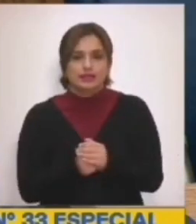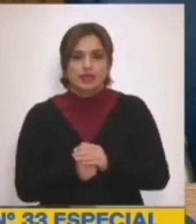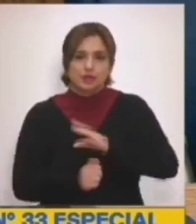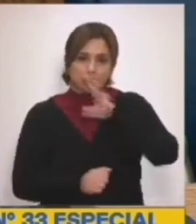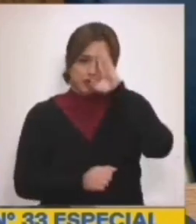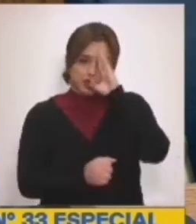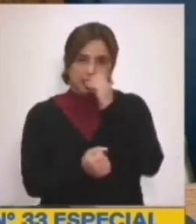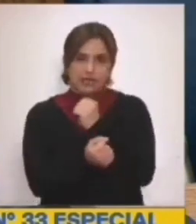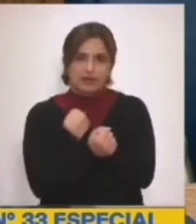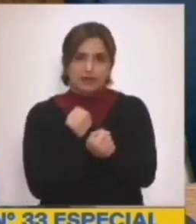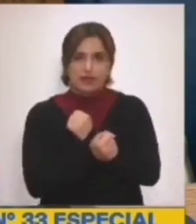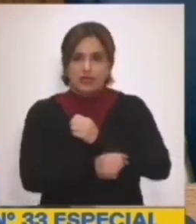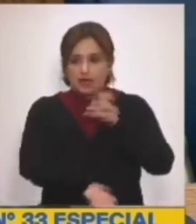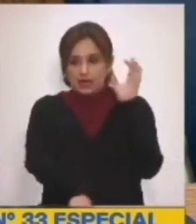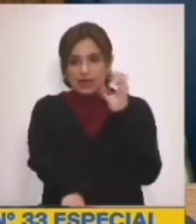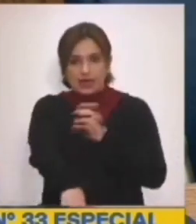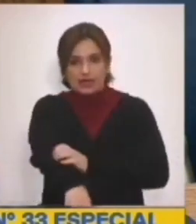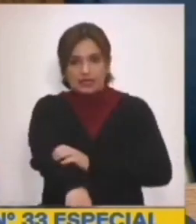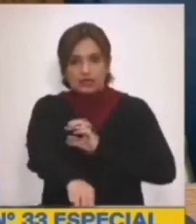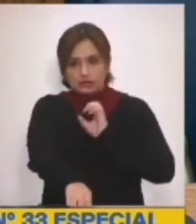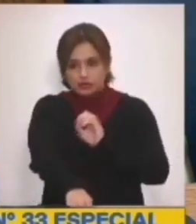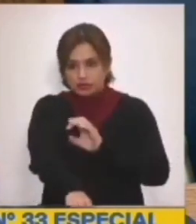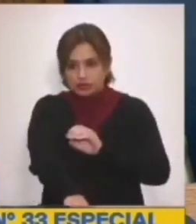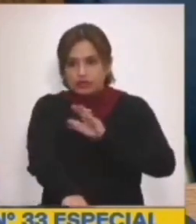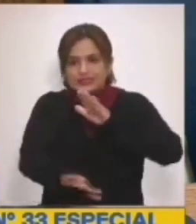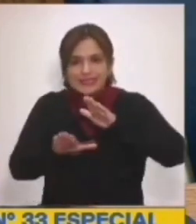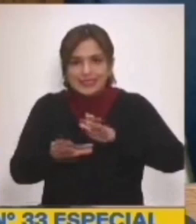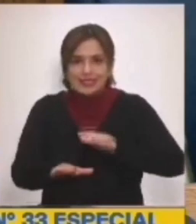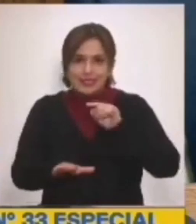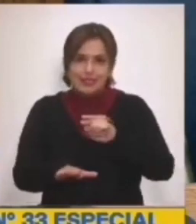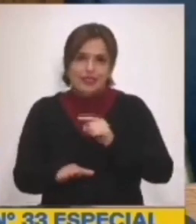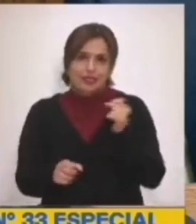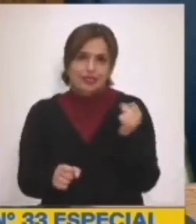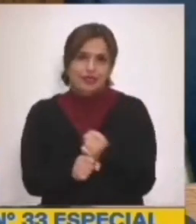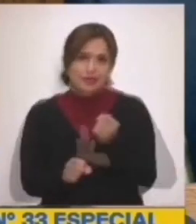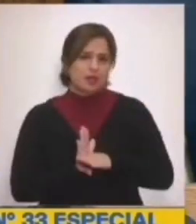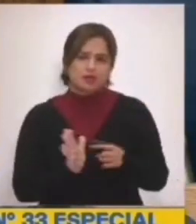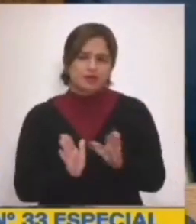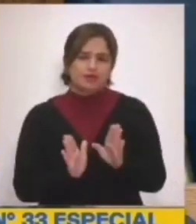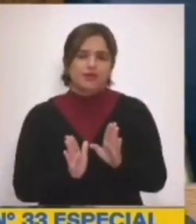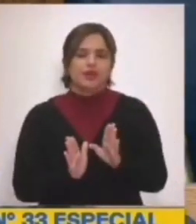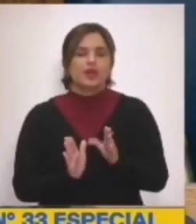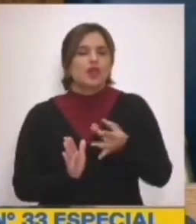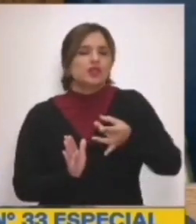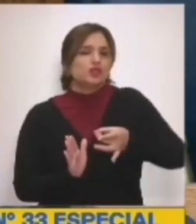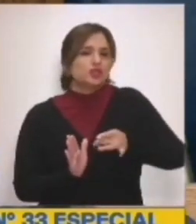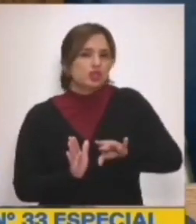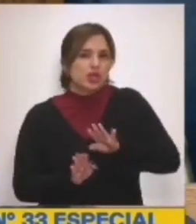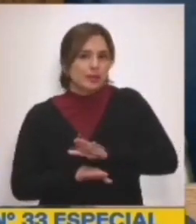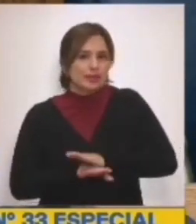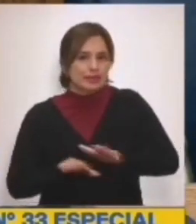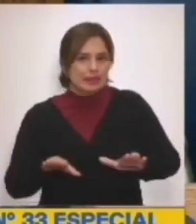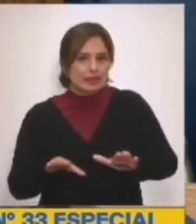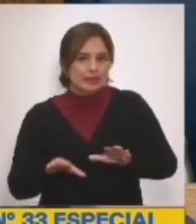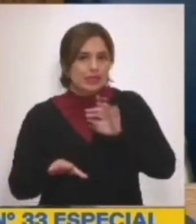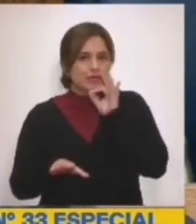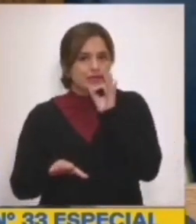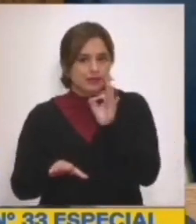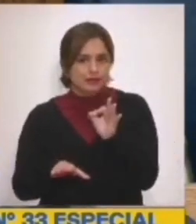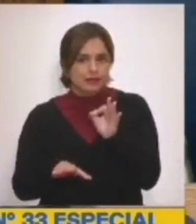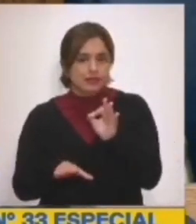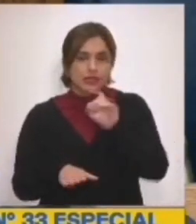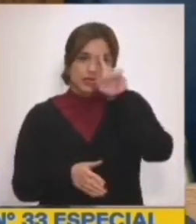esos carabineros alumnos de nuestra región formados en nuestra región se queden en la en la región solamente terminar para decirle que